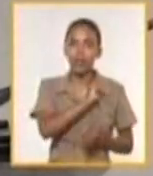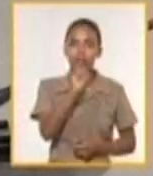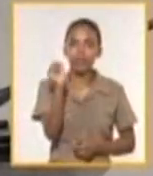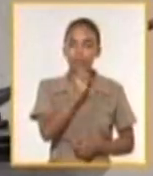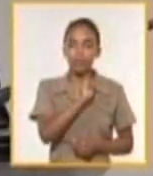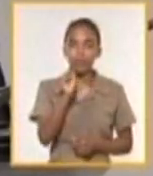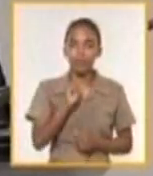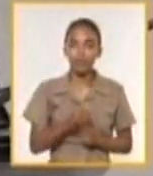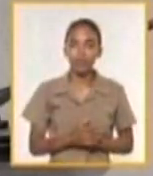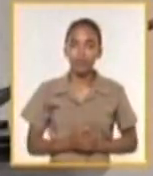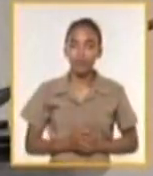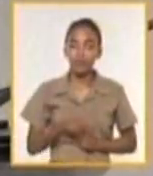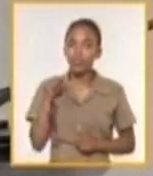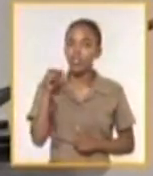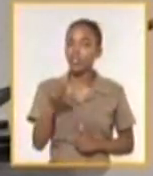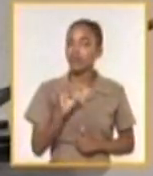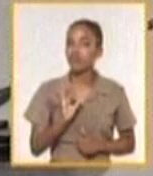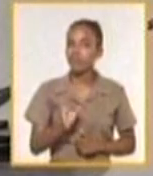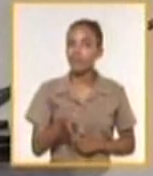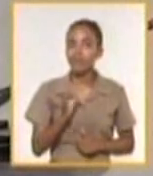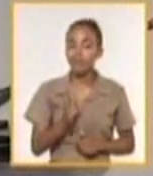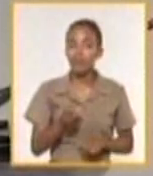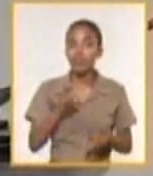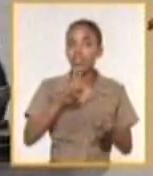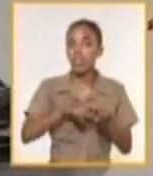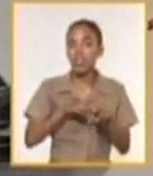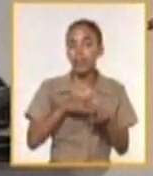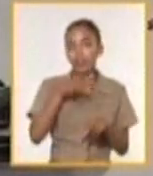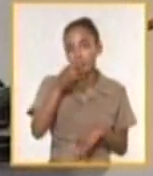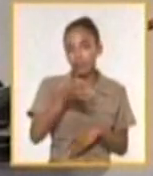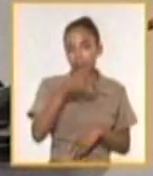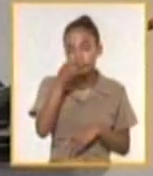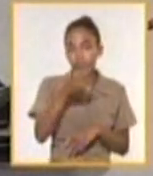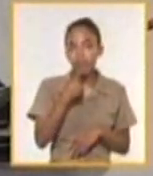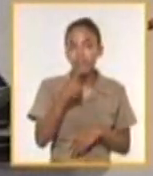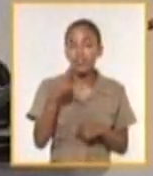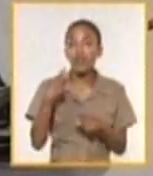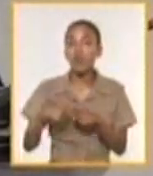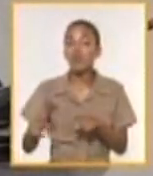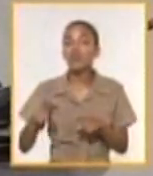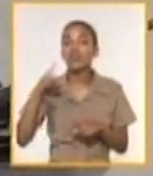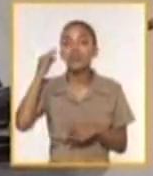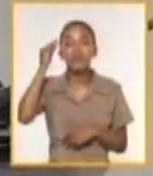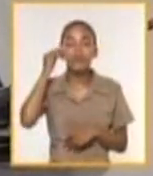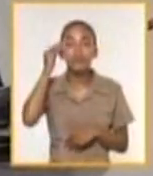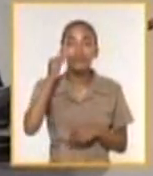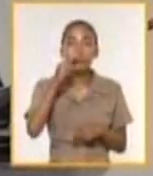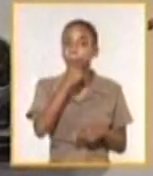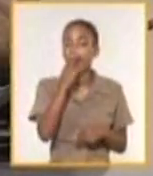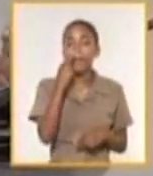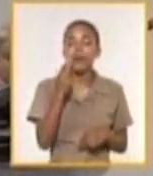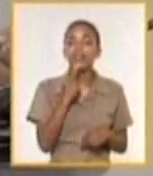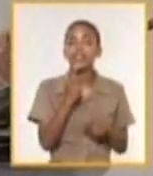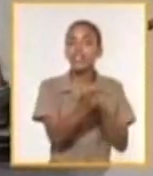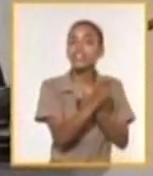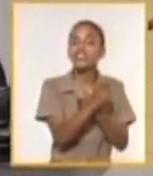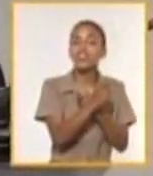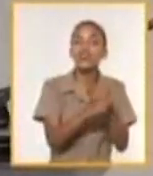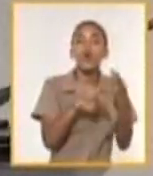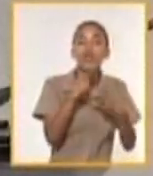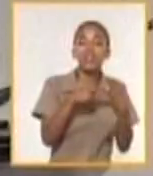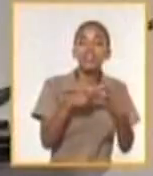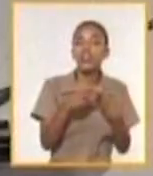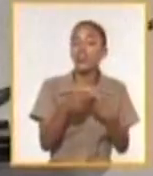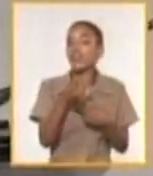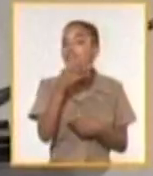es algo que siempre Armando Hart señaló. Lo decía en el otro pensamiento: Martí nos hizo actuar, Fidel vencer. Aquí